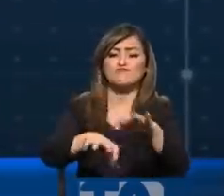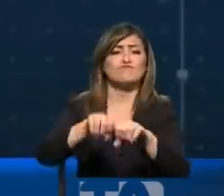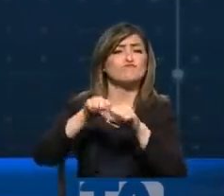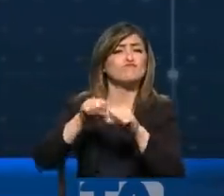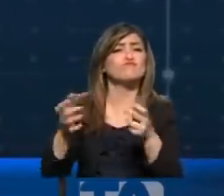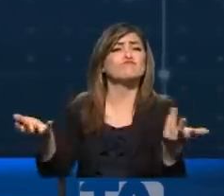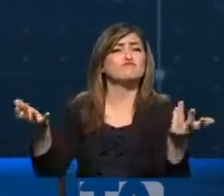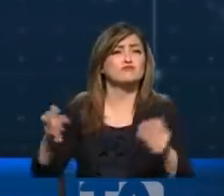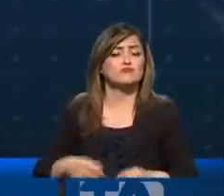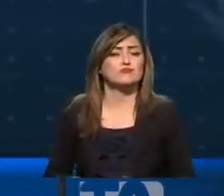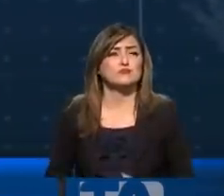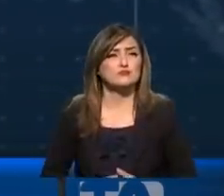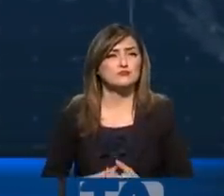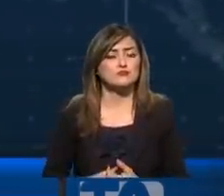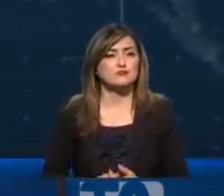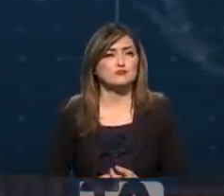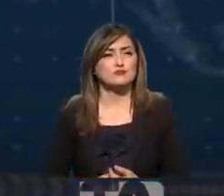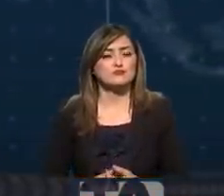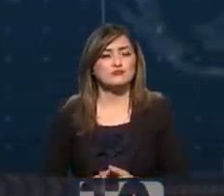efectuados.